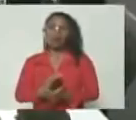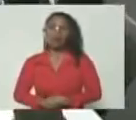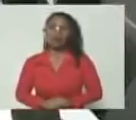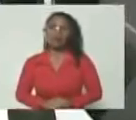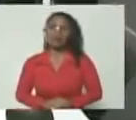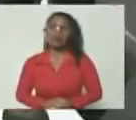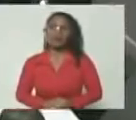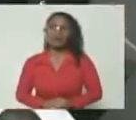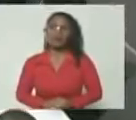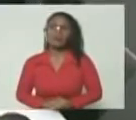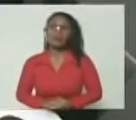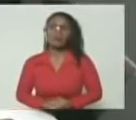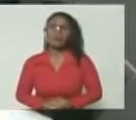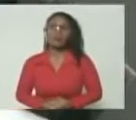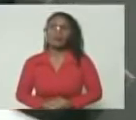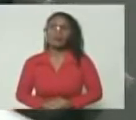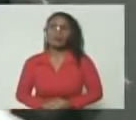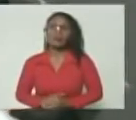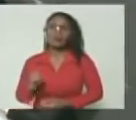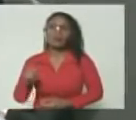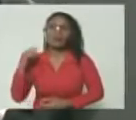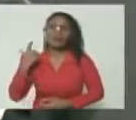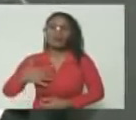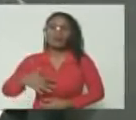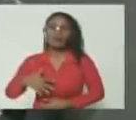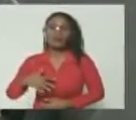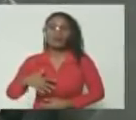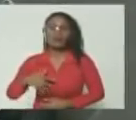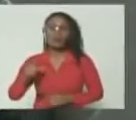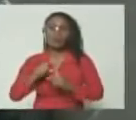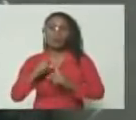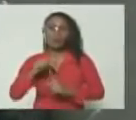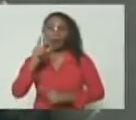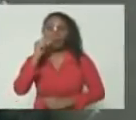Déjame el derecho de palabra al diputado Luis Augusto Romero.